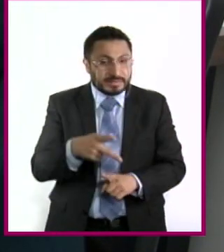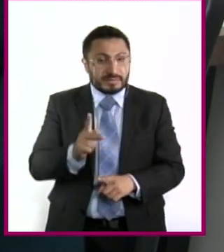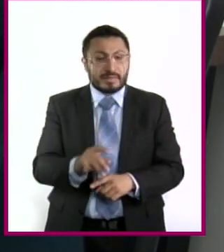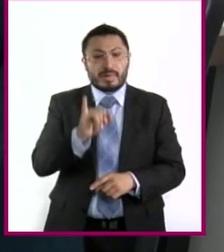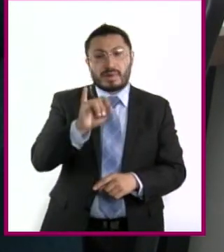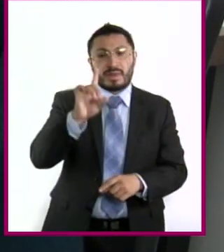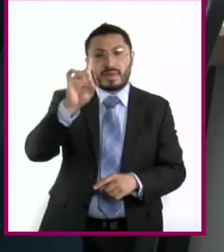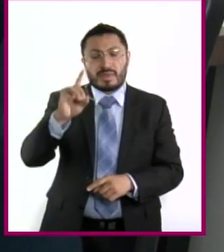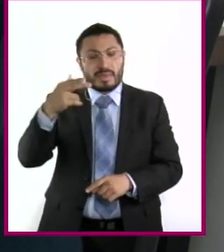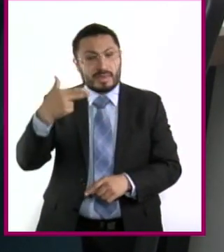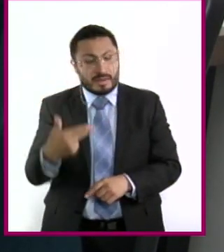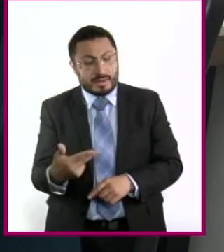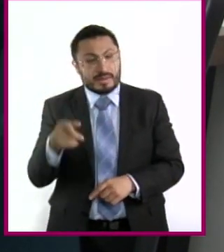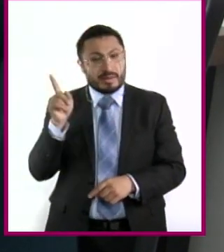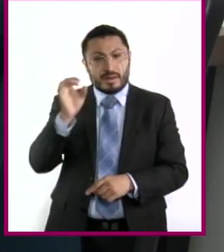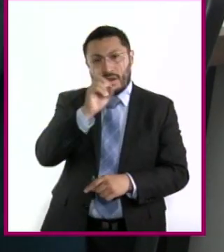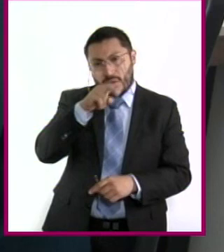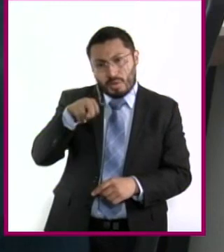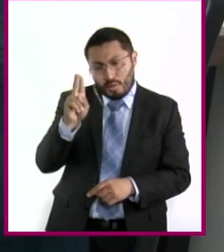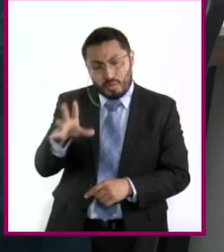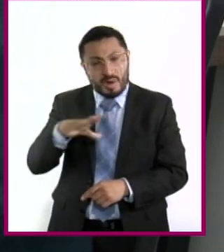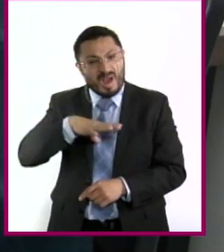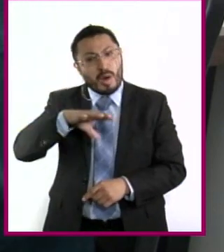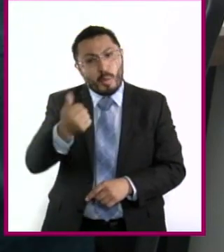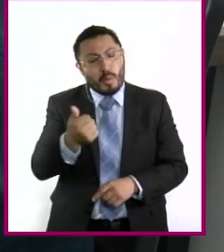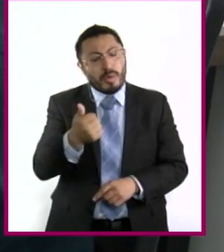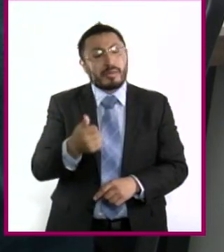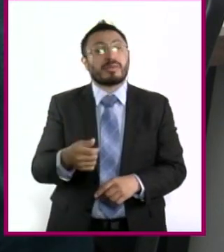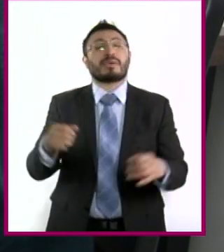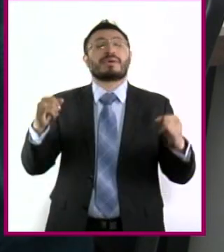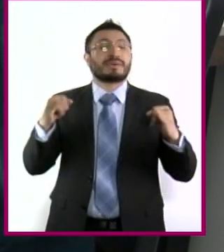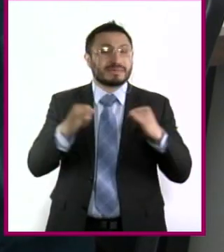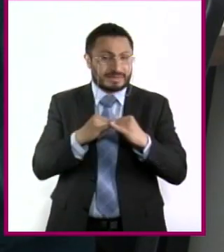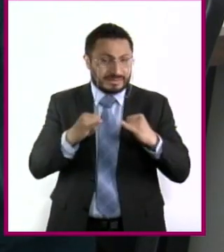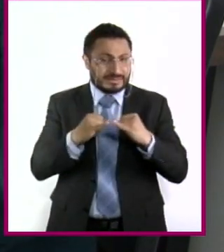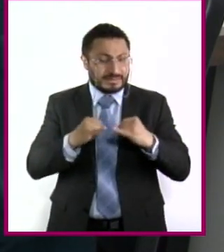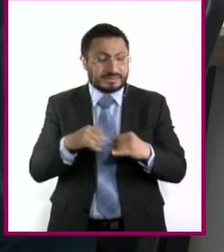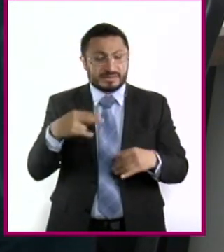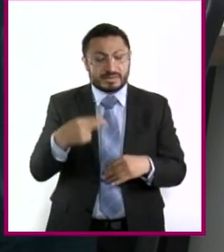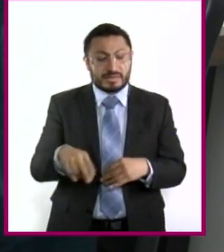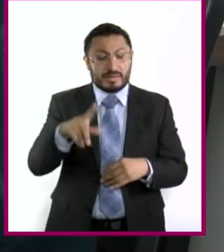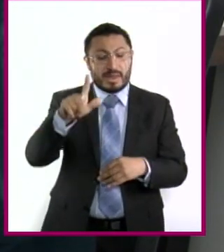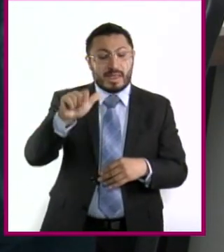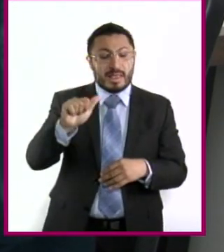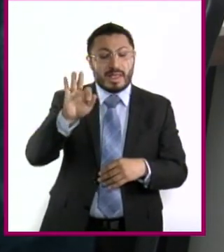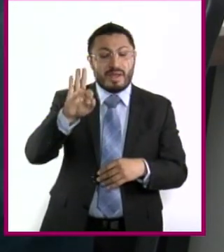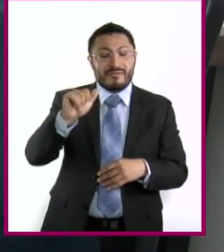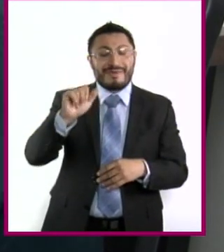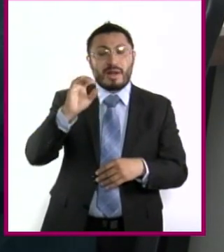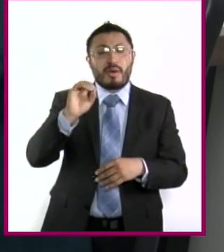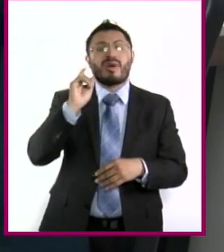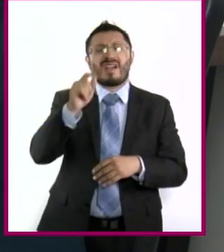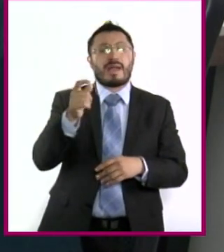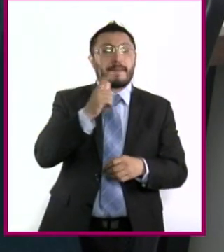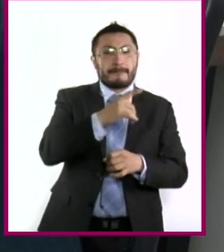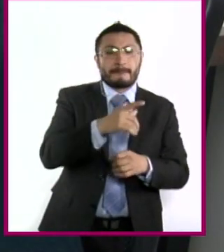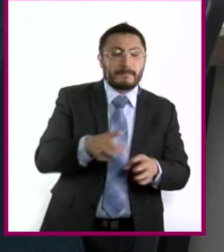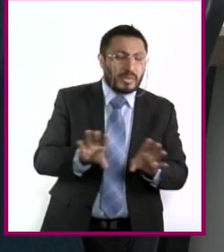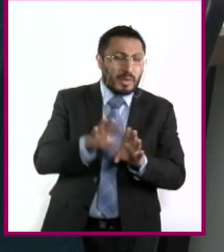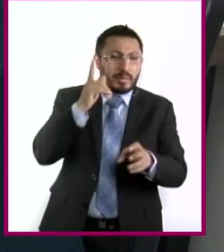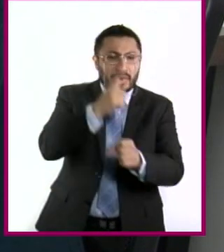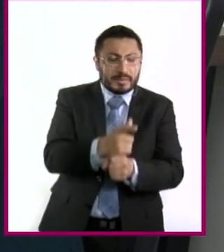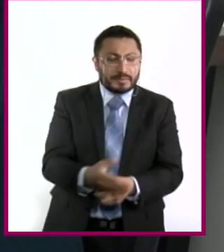ONU, existe otra herramienta, mejor dicho, otra institución llamada la FAO, la cual mide el hambre y la